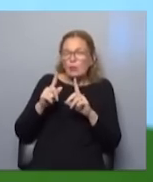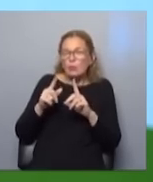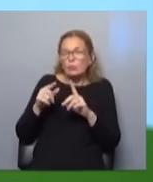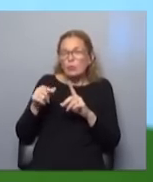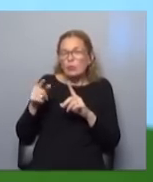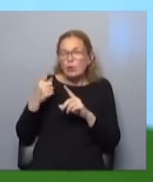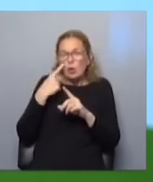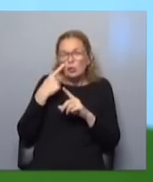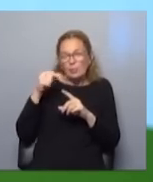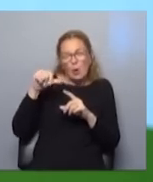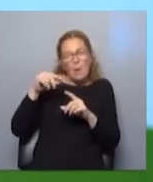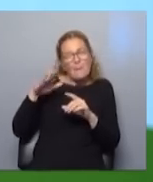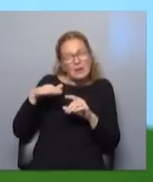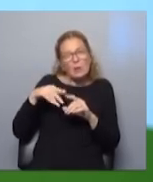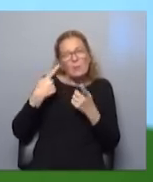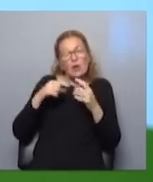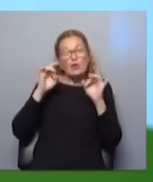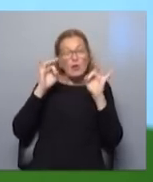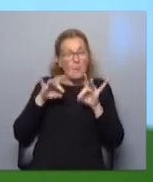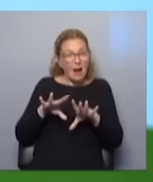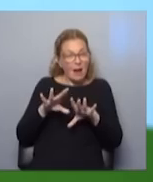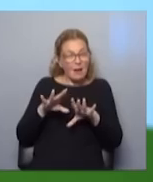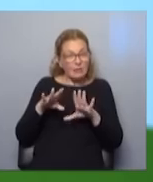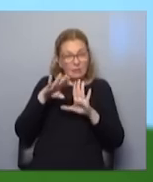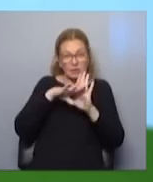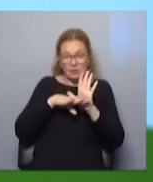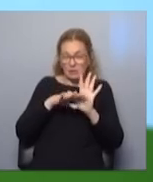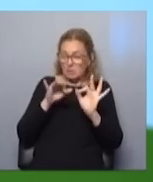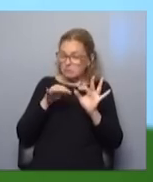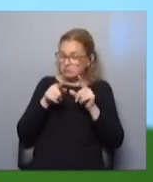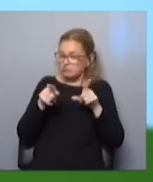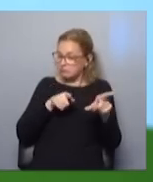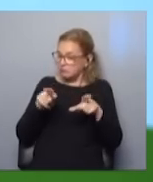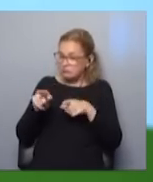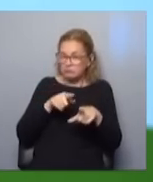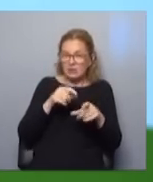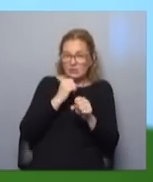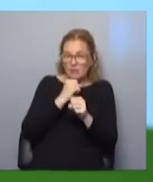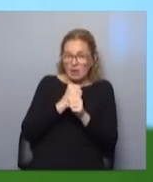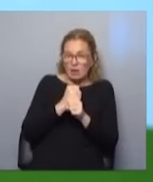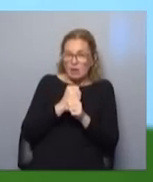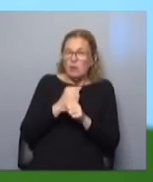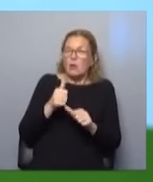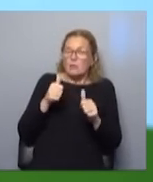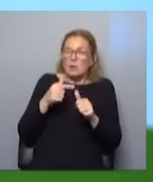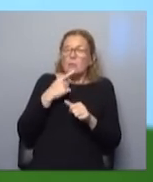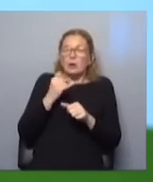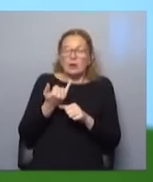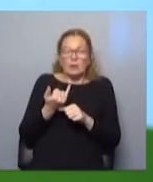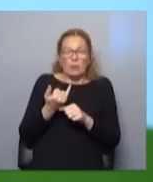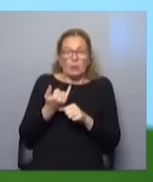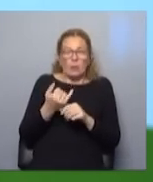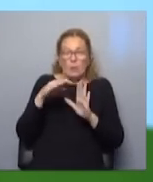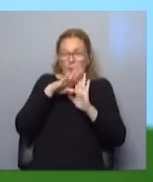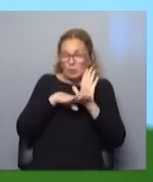conocemos menos pero normalmente las líneas están bastante y entendidas por ejemplo los valores